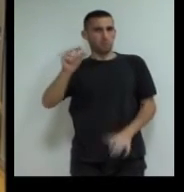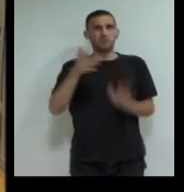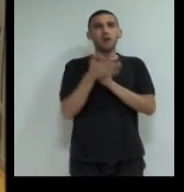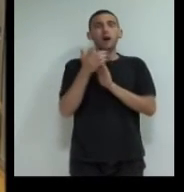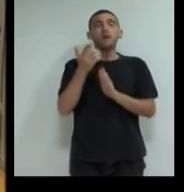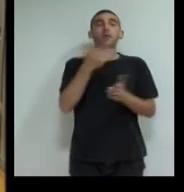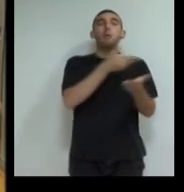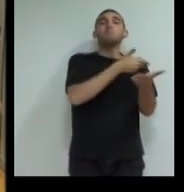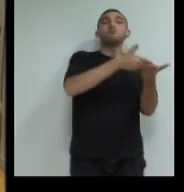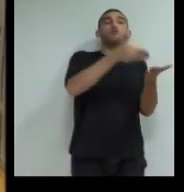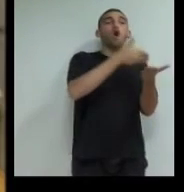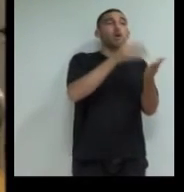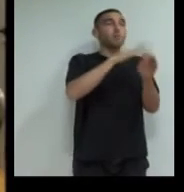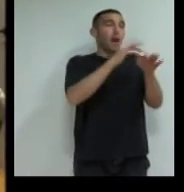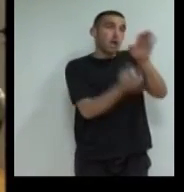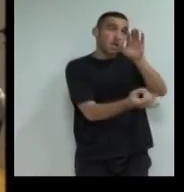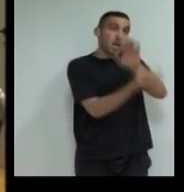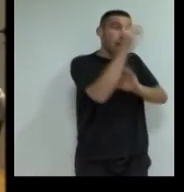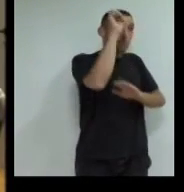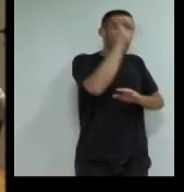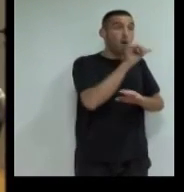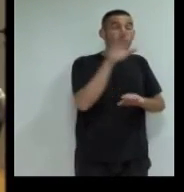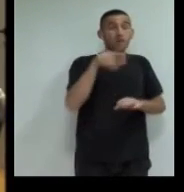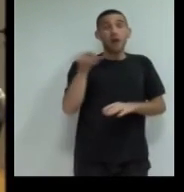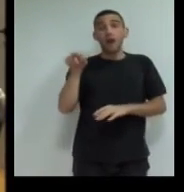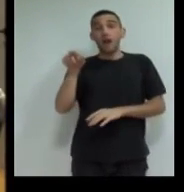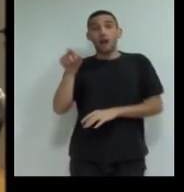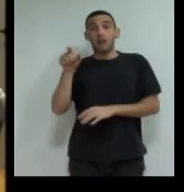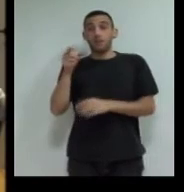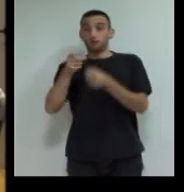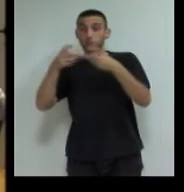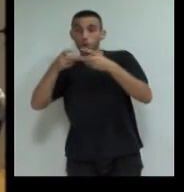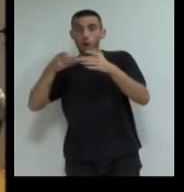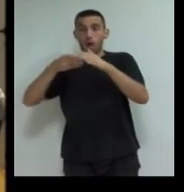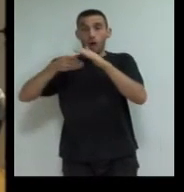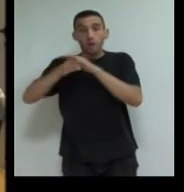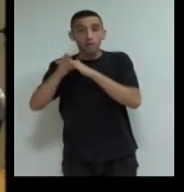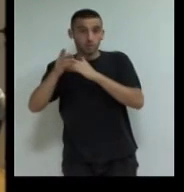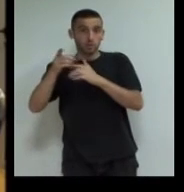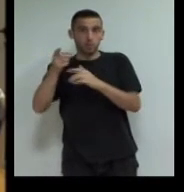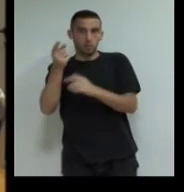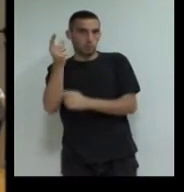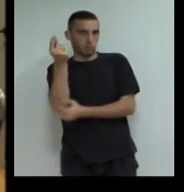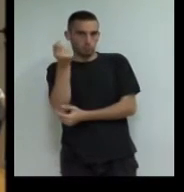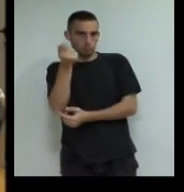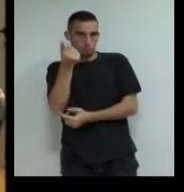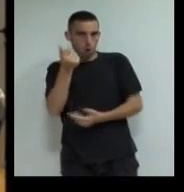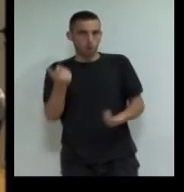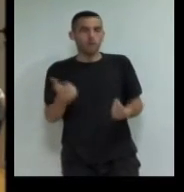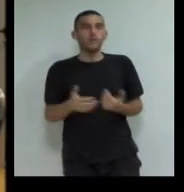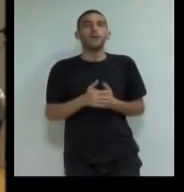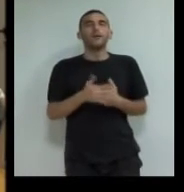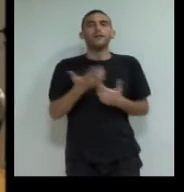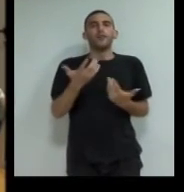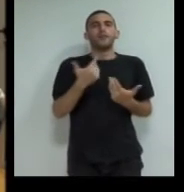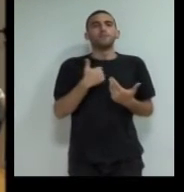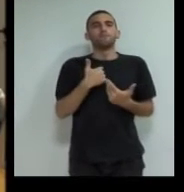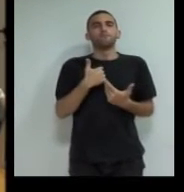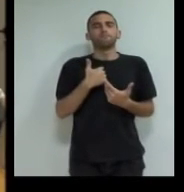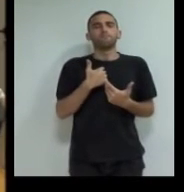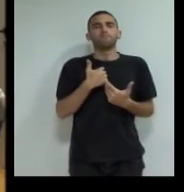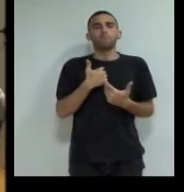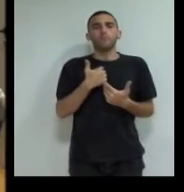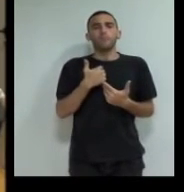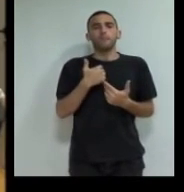contra muy pocos euros en ese sentido. Pero claro, ¿de qué nos sirve promover o